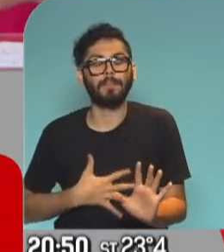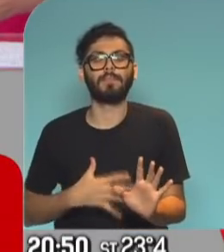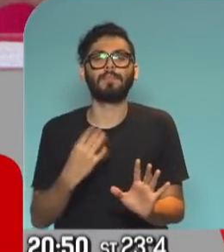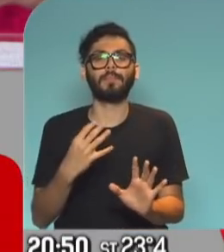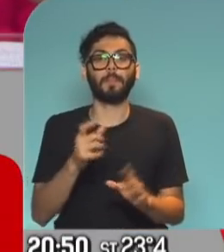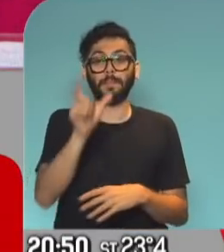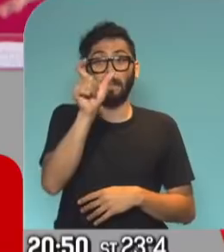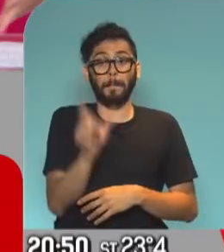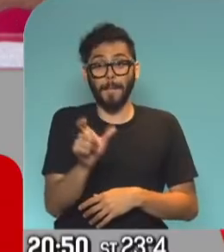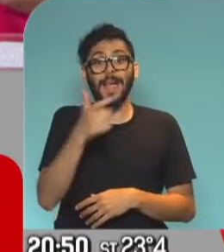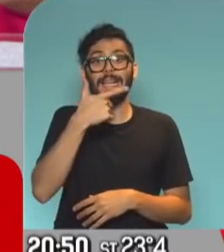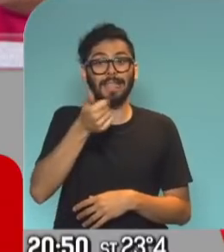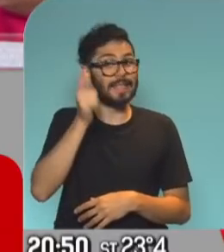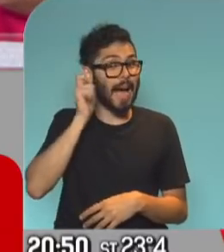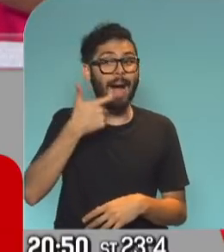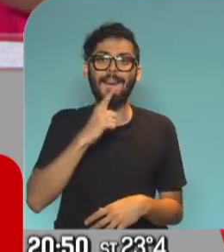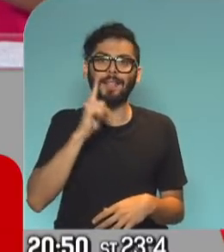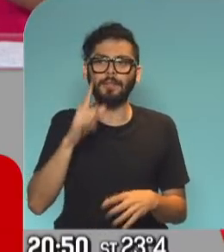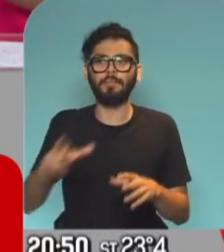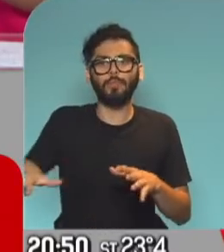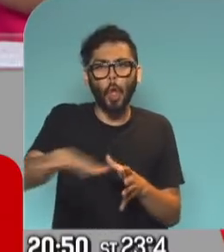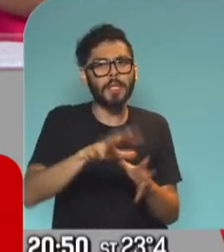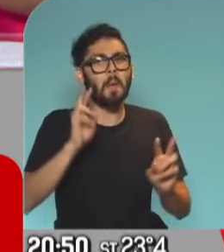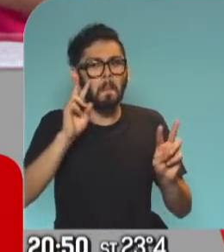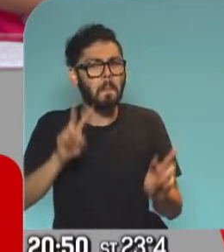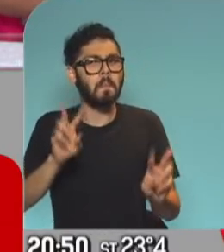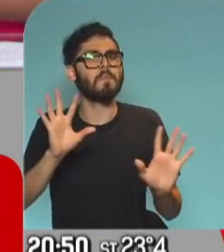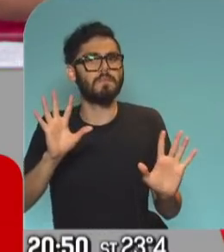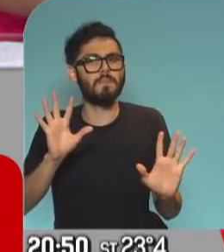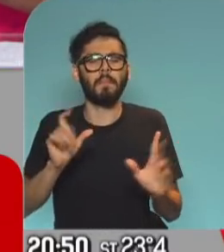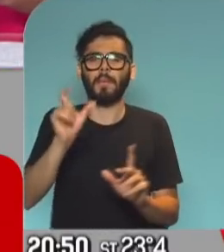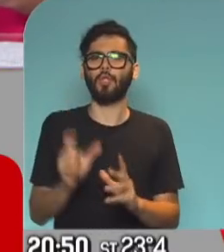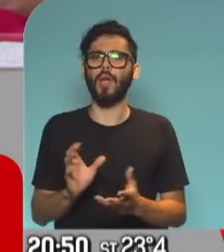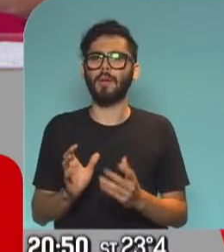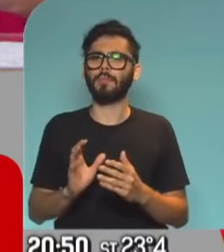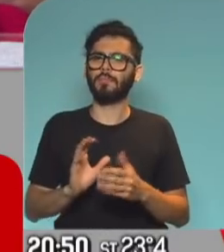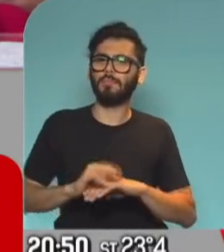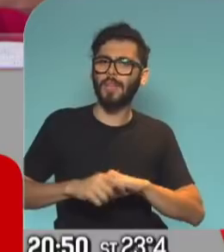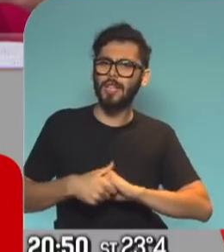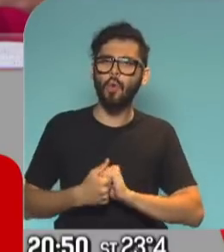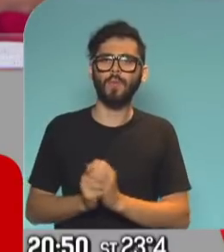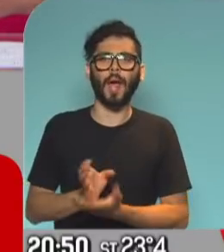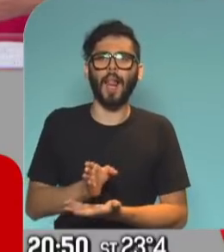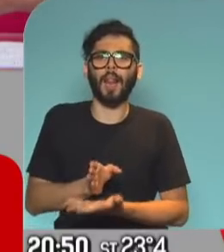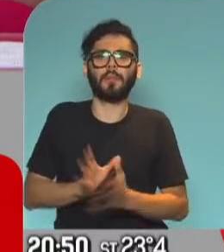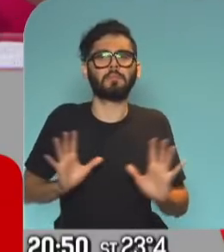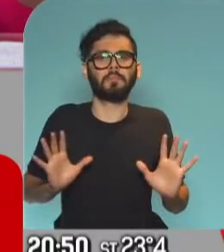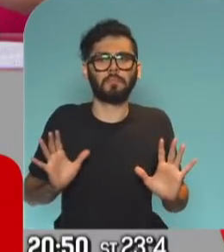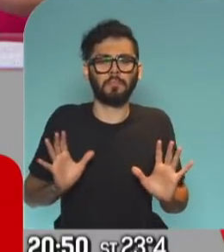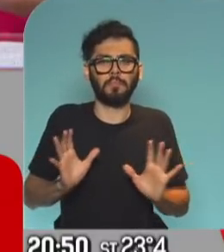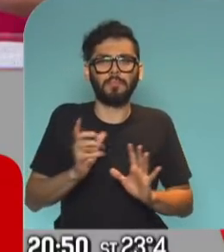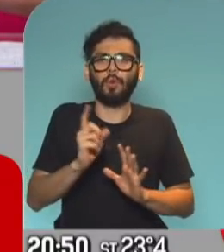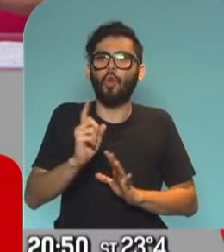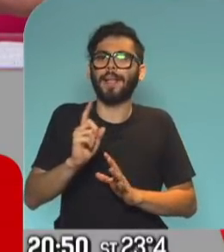una persona que tiene legitimidad dentro de la sociedad peruana, es una persona moderada que representa también a aquellos sectores que no ha salido con